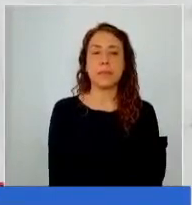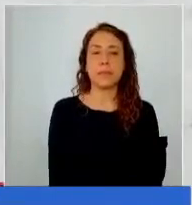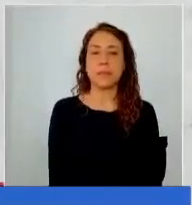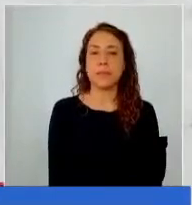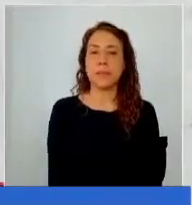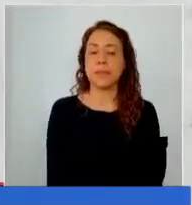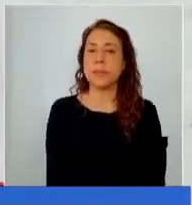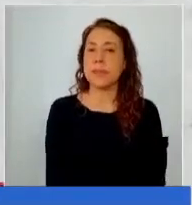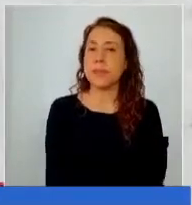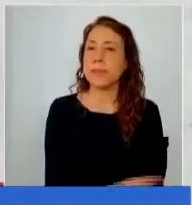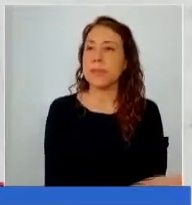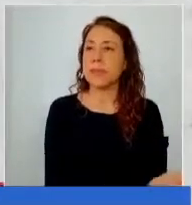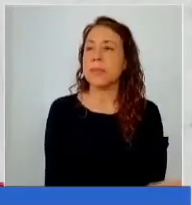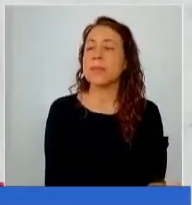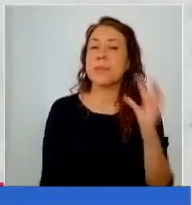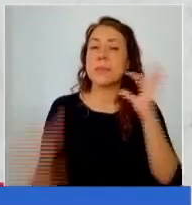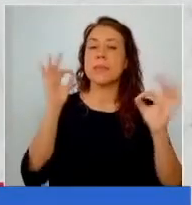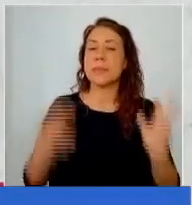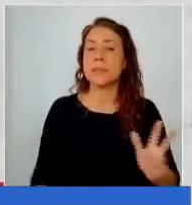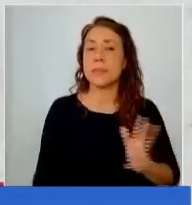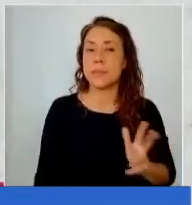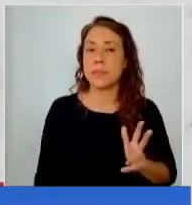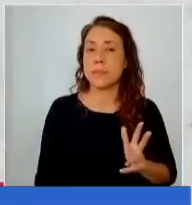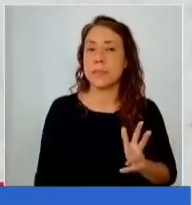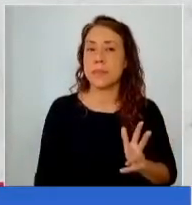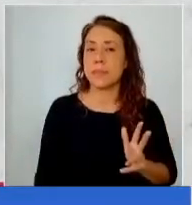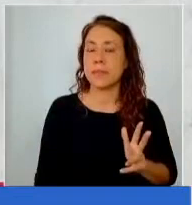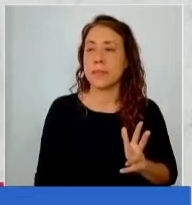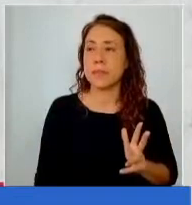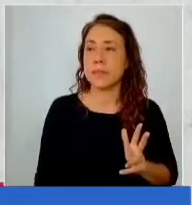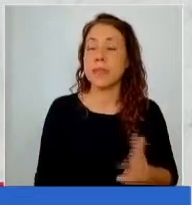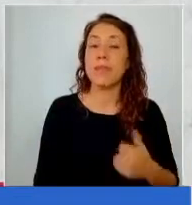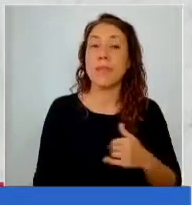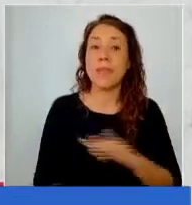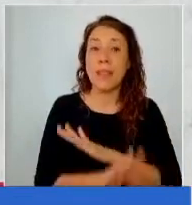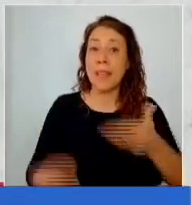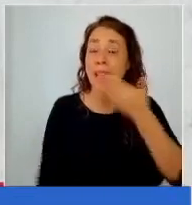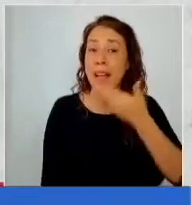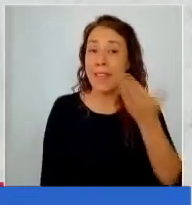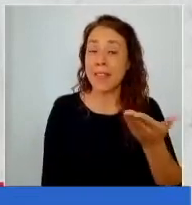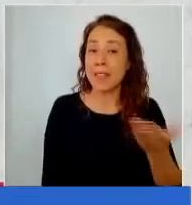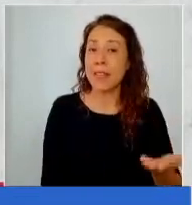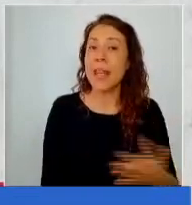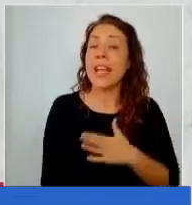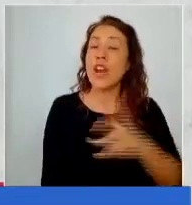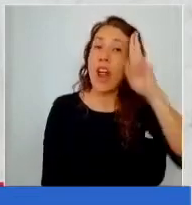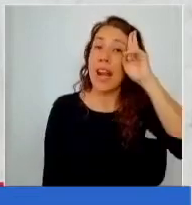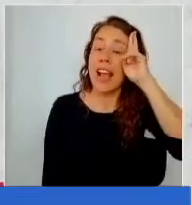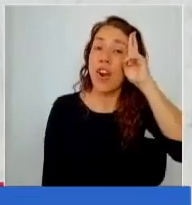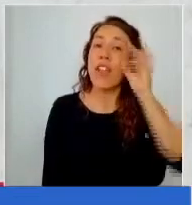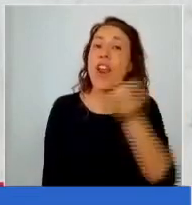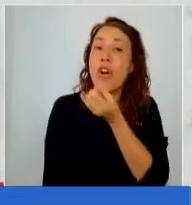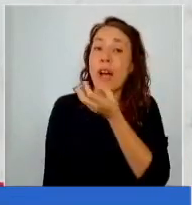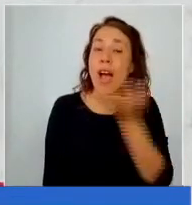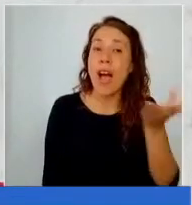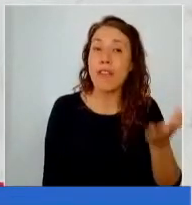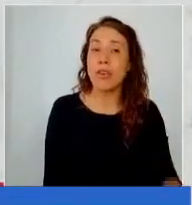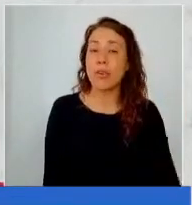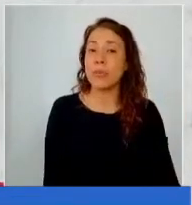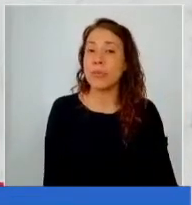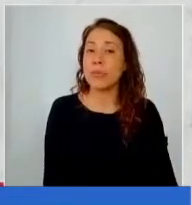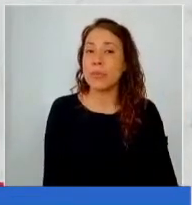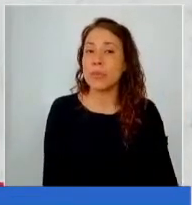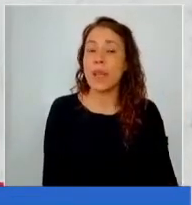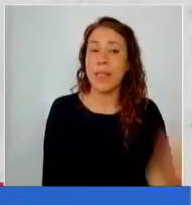señoras y señores al terminar esta intervención Quiero recordar las palabras que hace 33 años